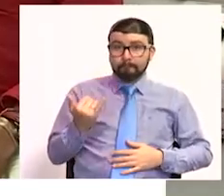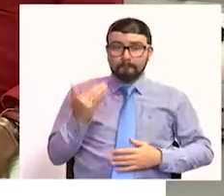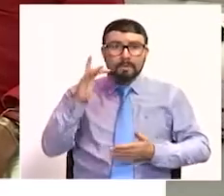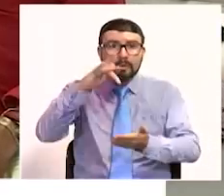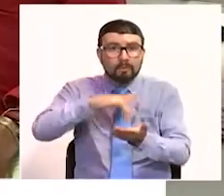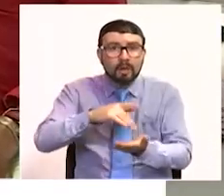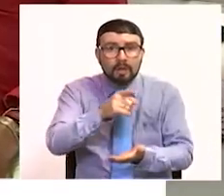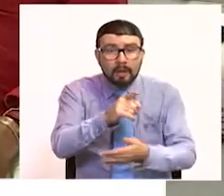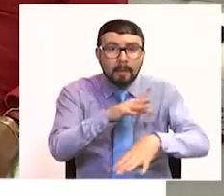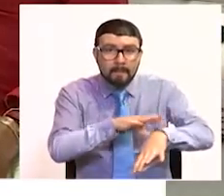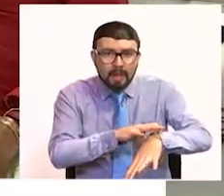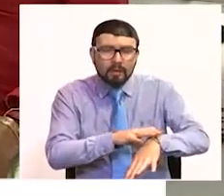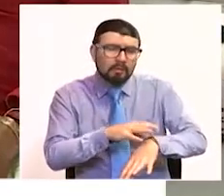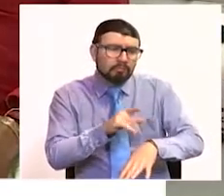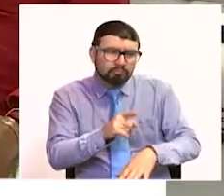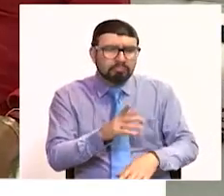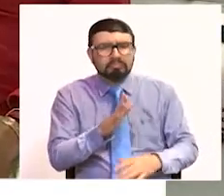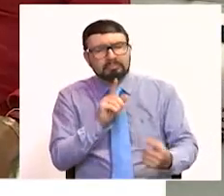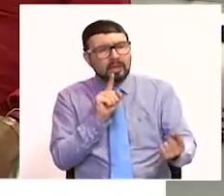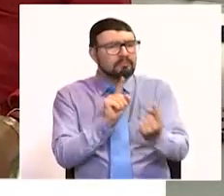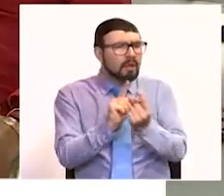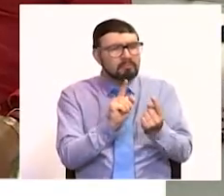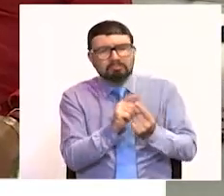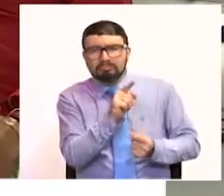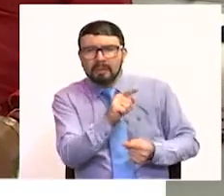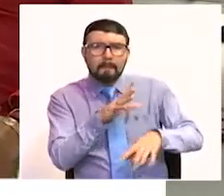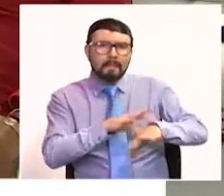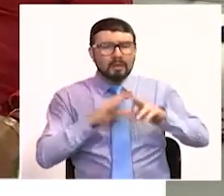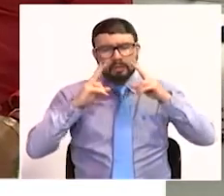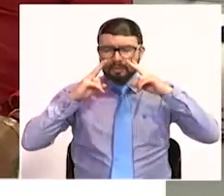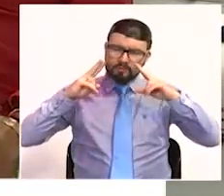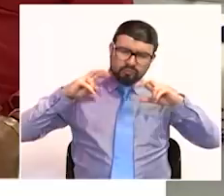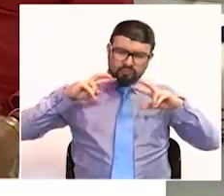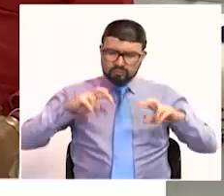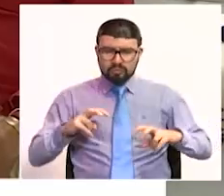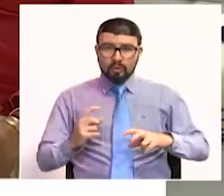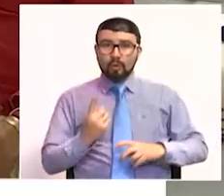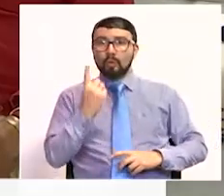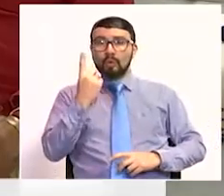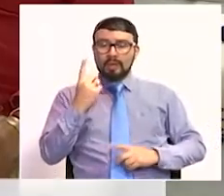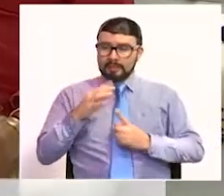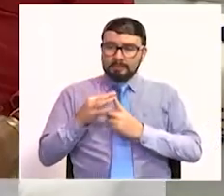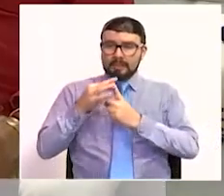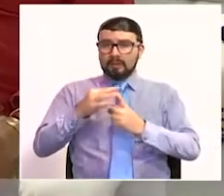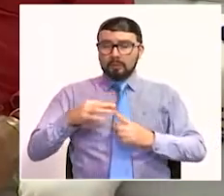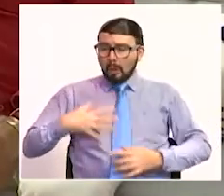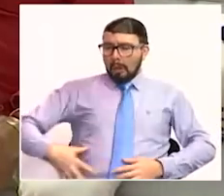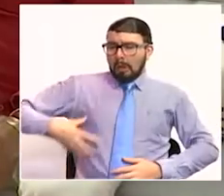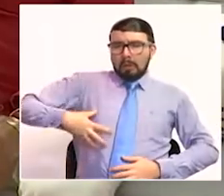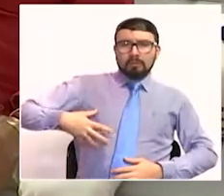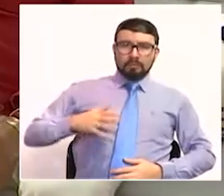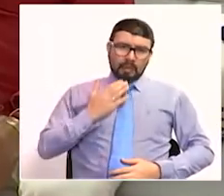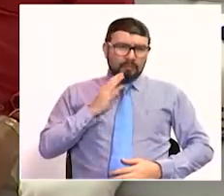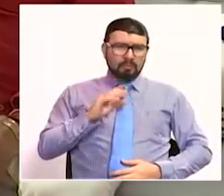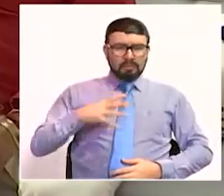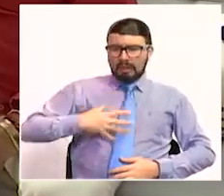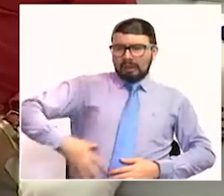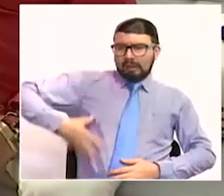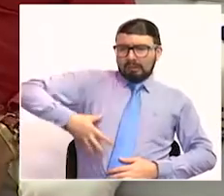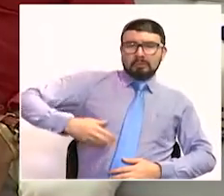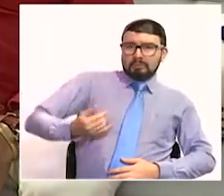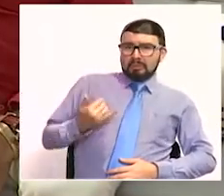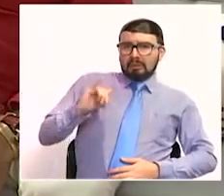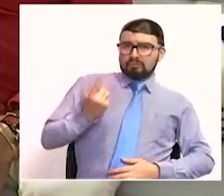podría, pues el médico para hacer un buen diagnóstico enfocarse en una zona específica y en mi, pues en este